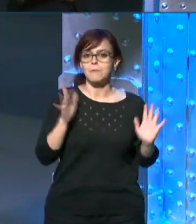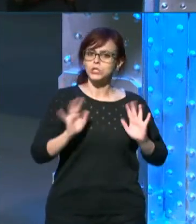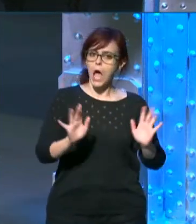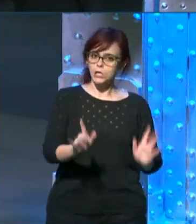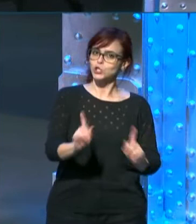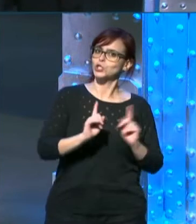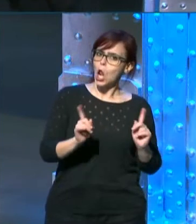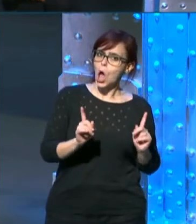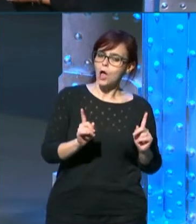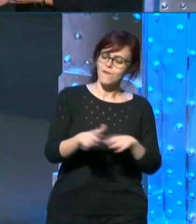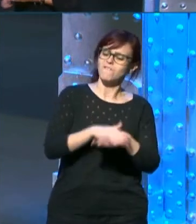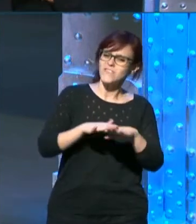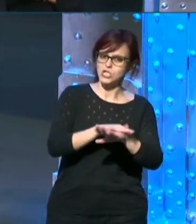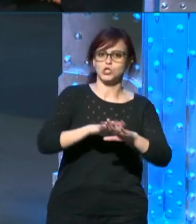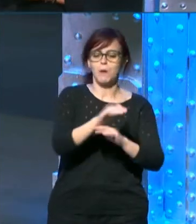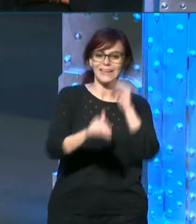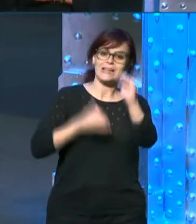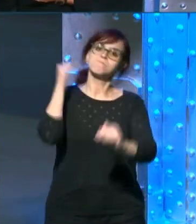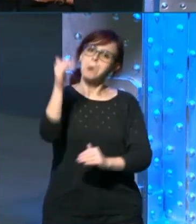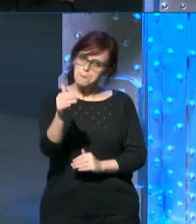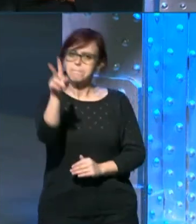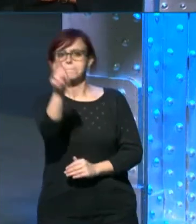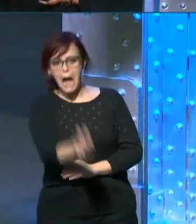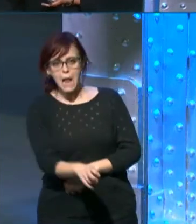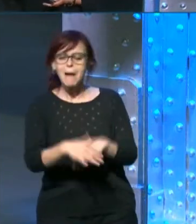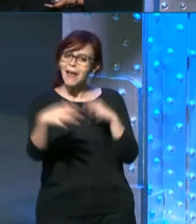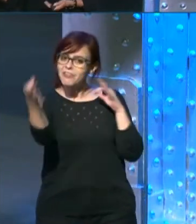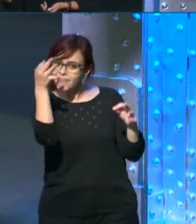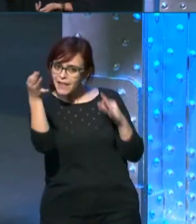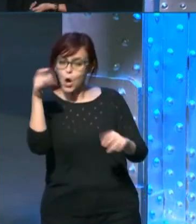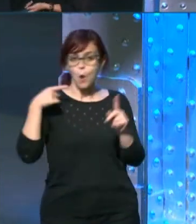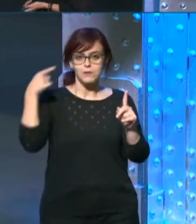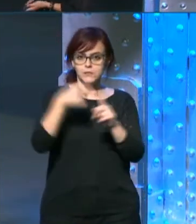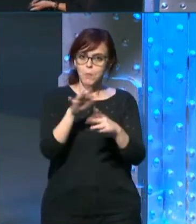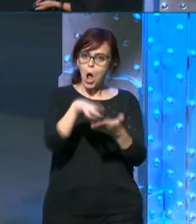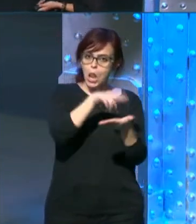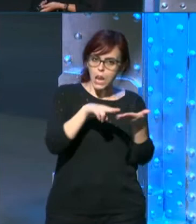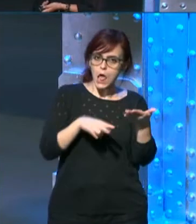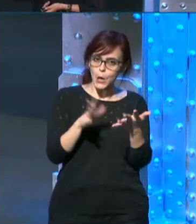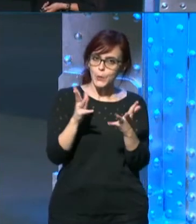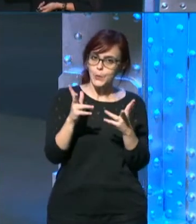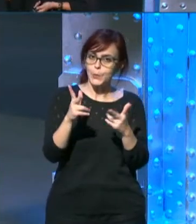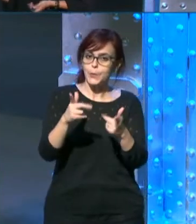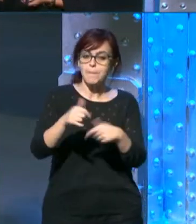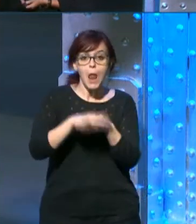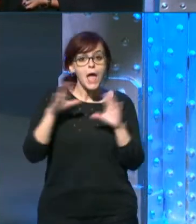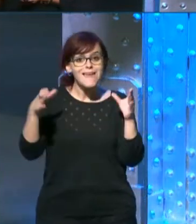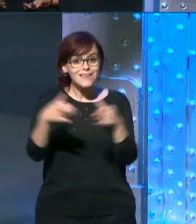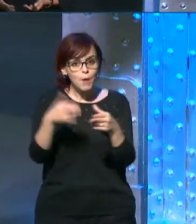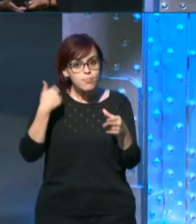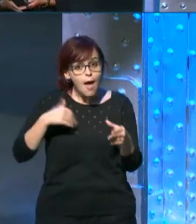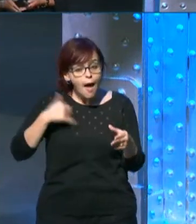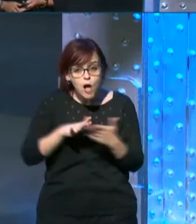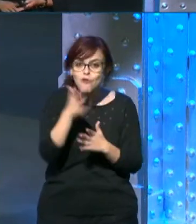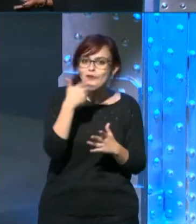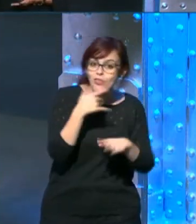y también queríamos que fuera un manual suficientemente detallado a medida que avanzas en su lectura para que los equipos, las personas que ya estaban